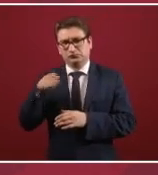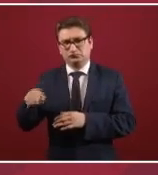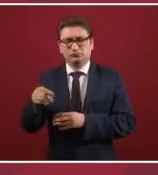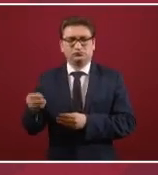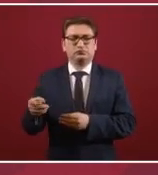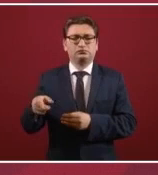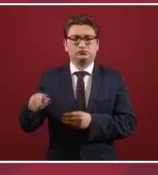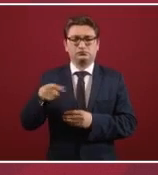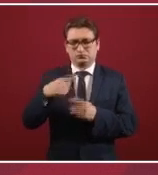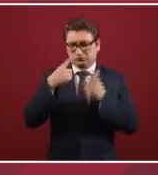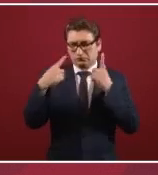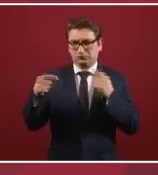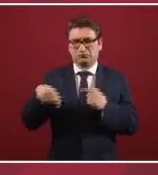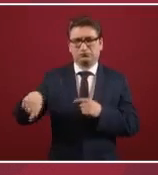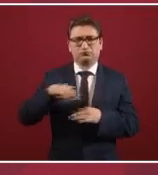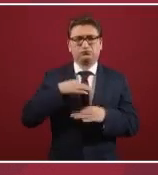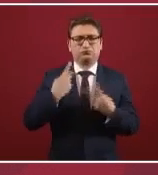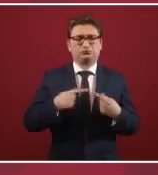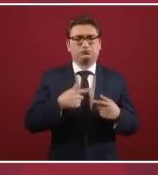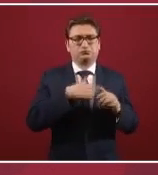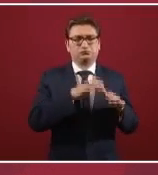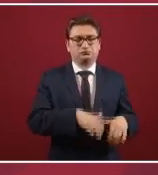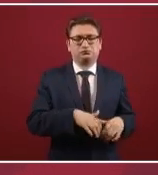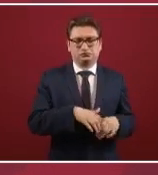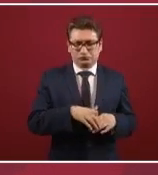funcionarios del gobierno